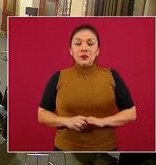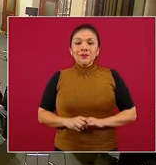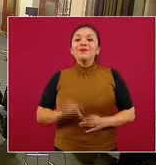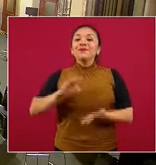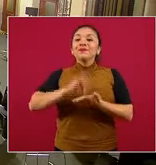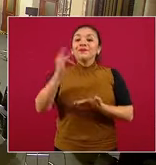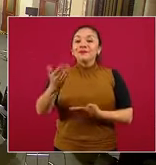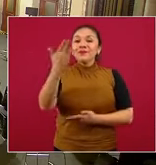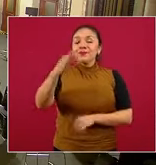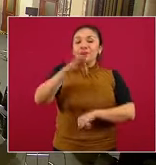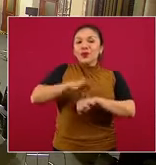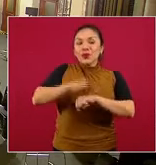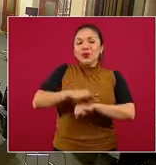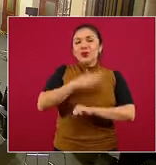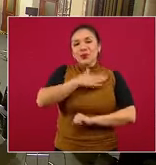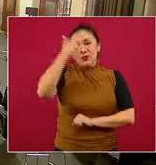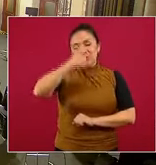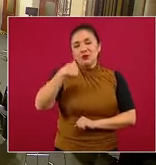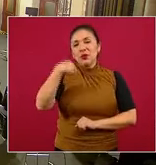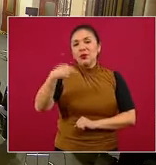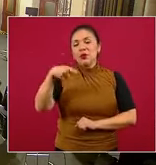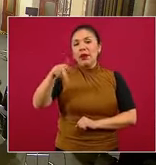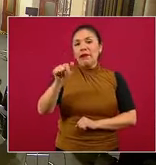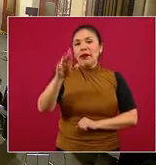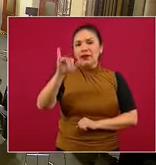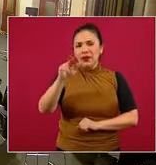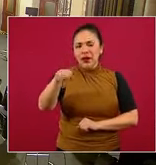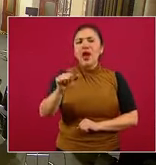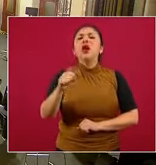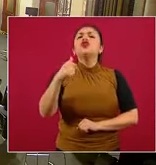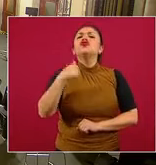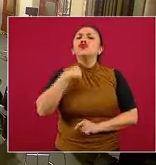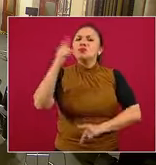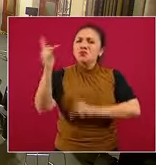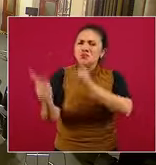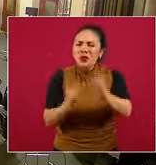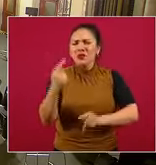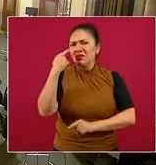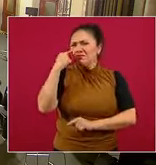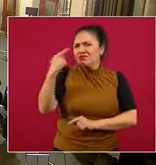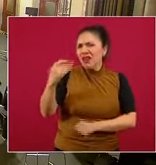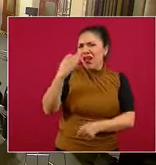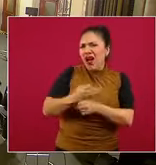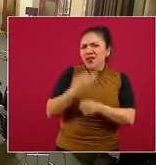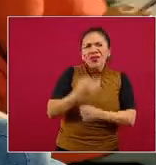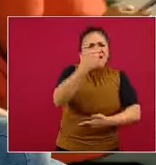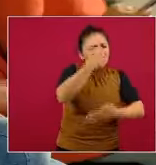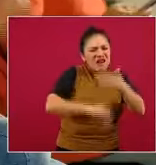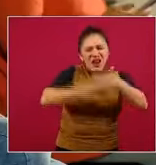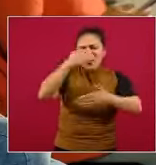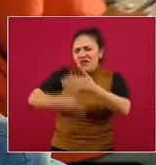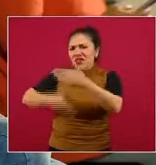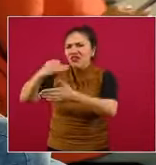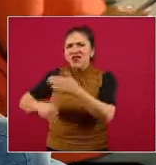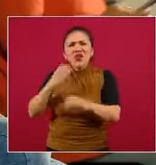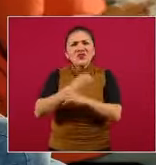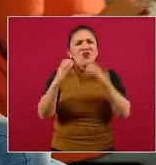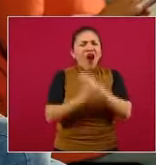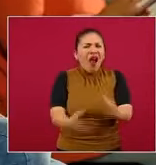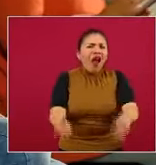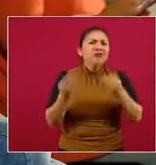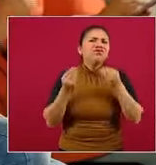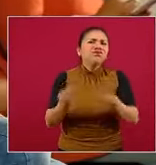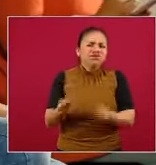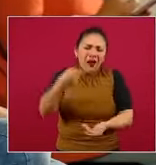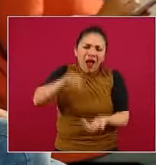Gracias, doctor. Buenas noches. Karina Aguilar, del diario 24 Horas. Insistirle, doctor, al margen de todas las carencias que se tienen en el sistema de salud, que fueron